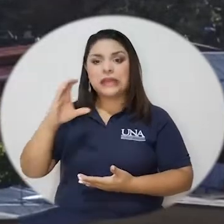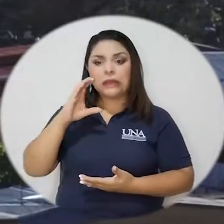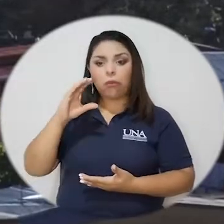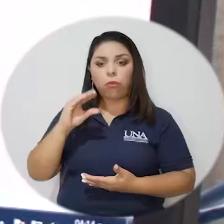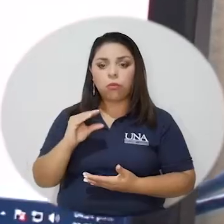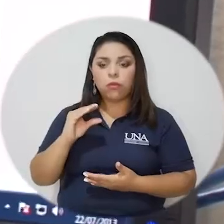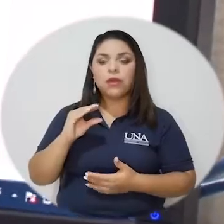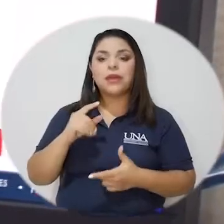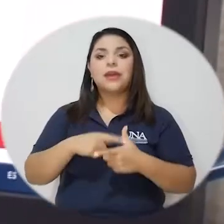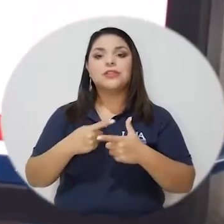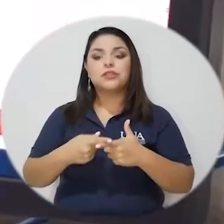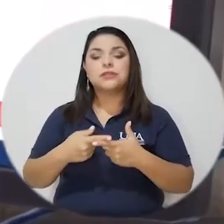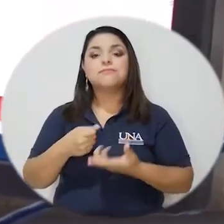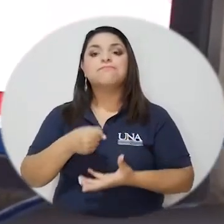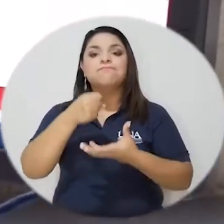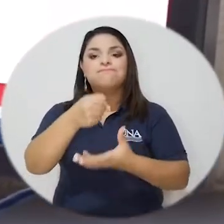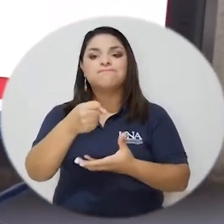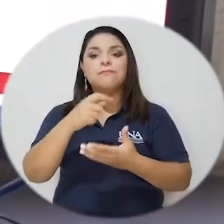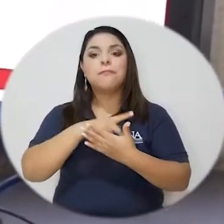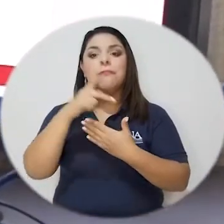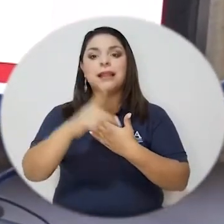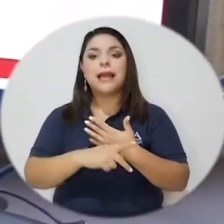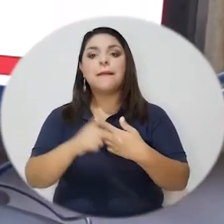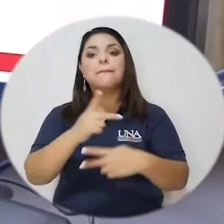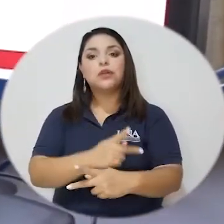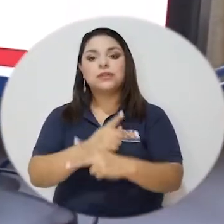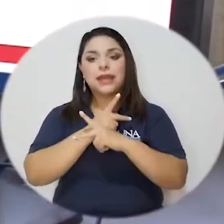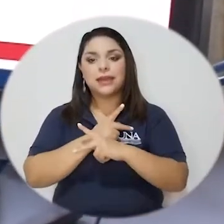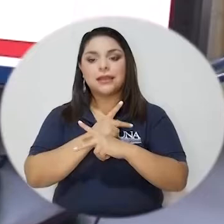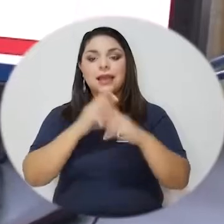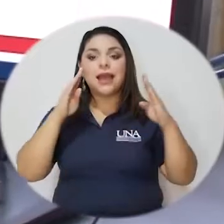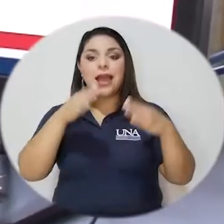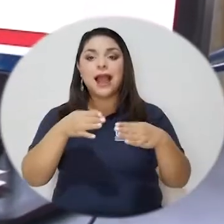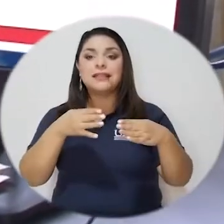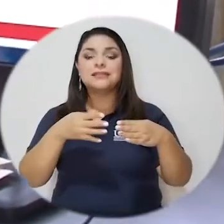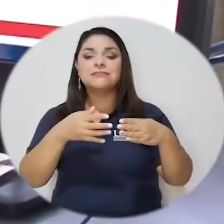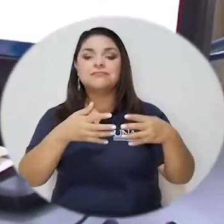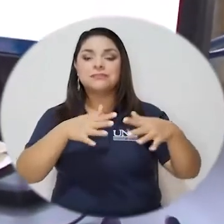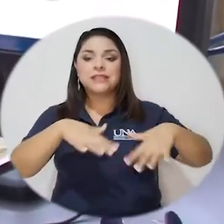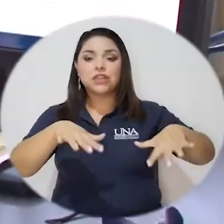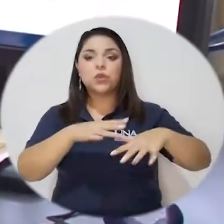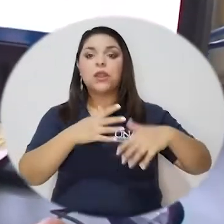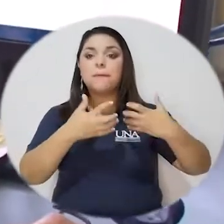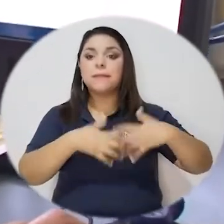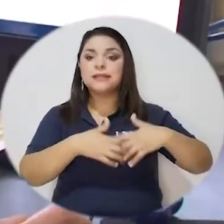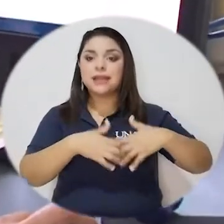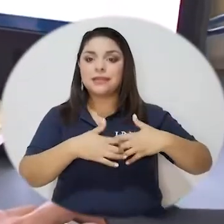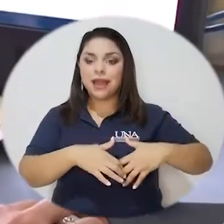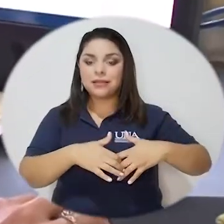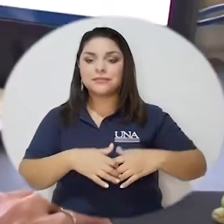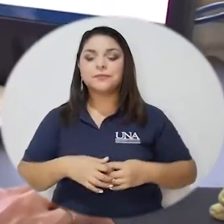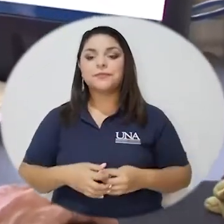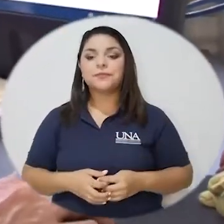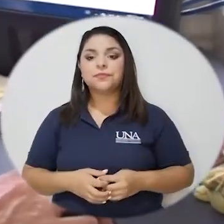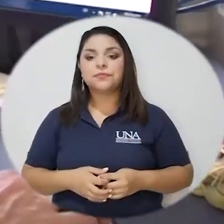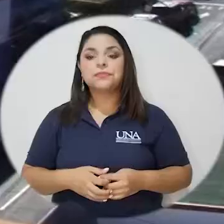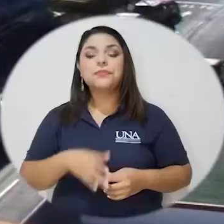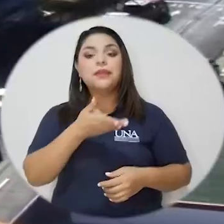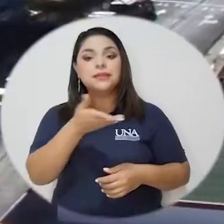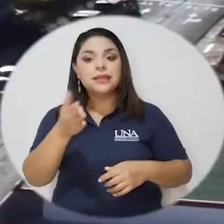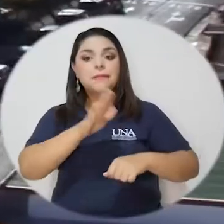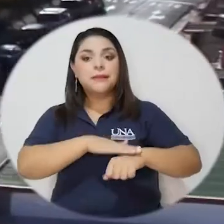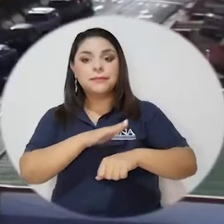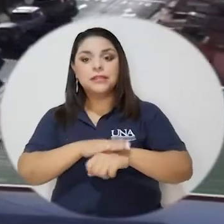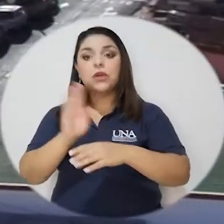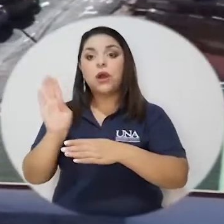se disminuyeron, de ahí vino el plan Proteger, o sea, hacia el sector empresarial, de ahí no solo se les